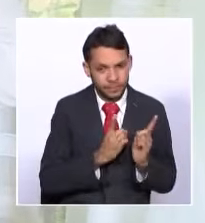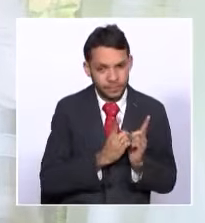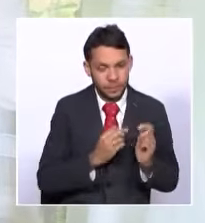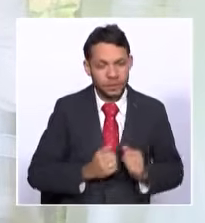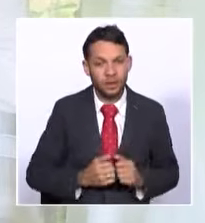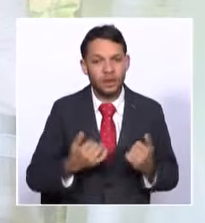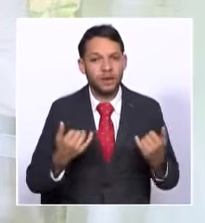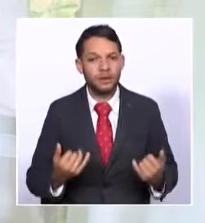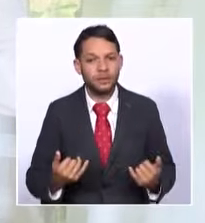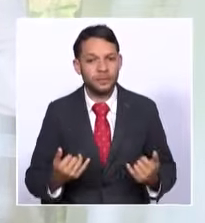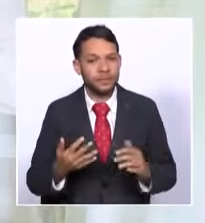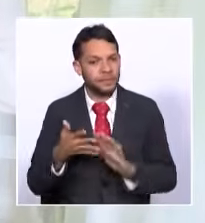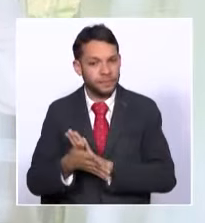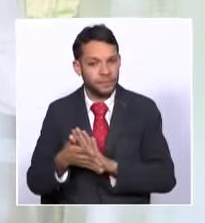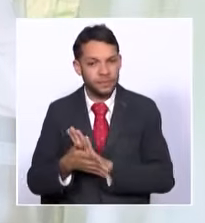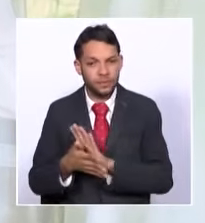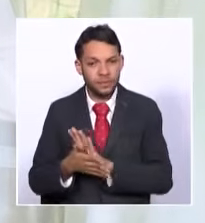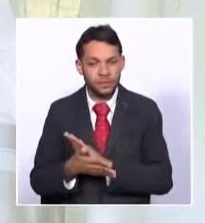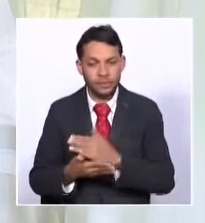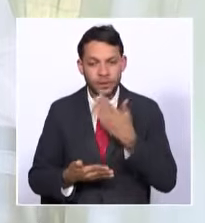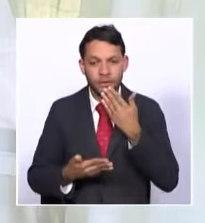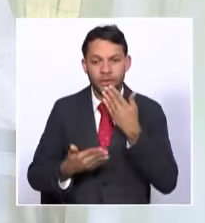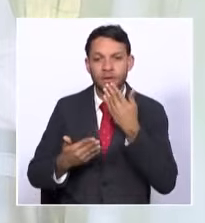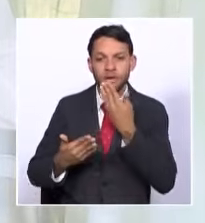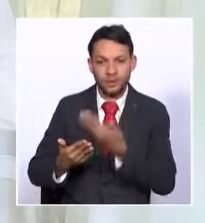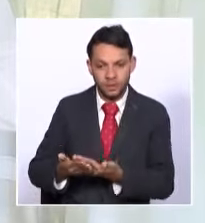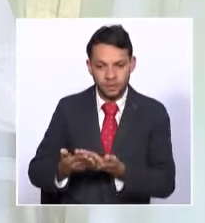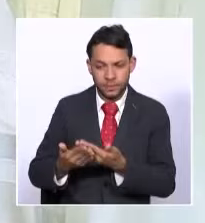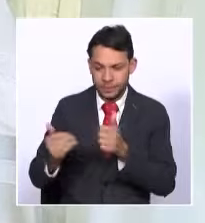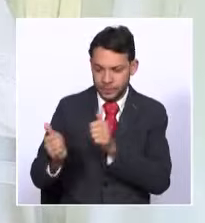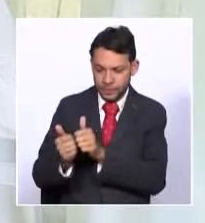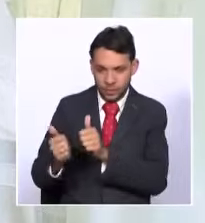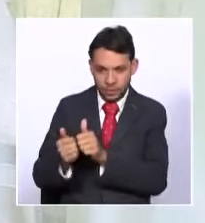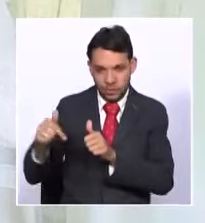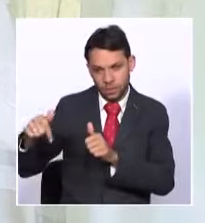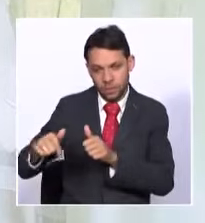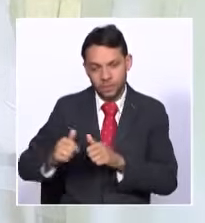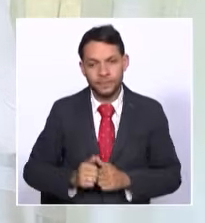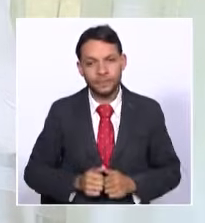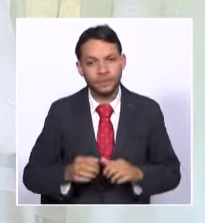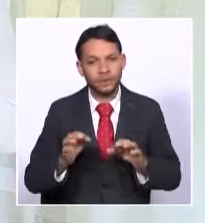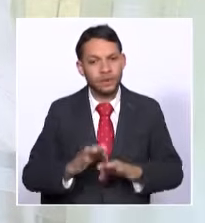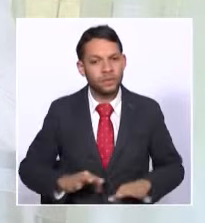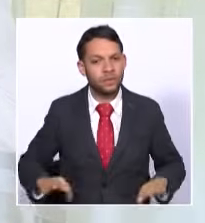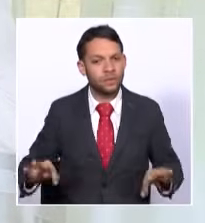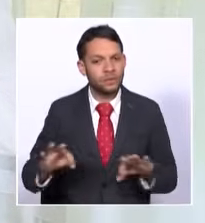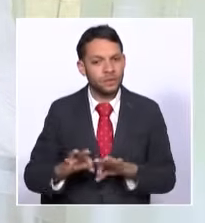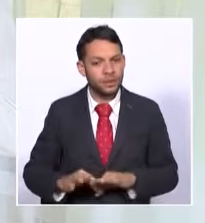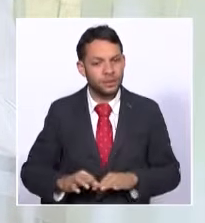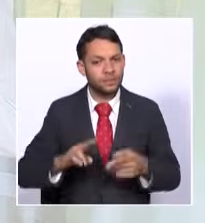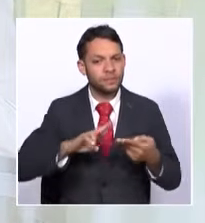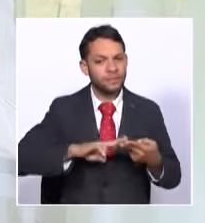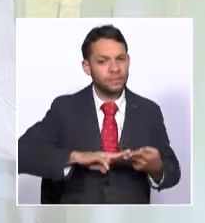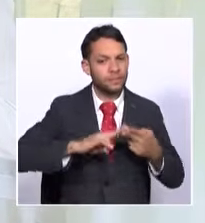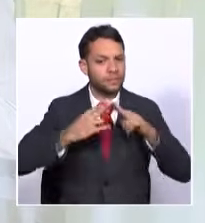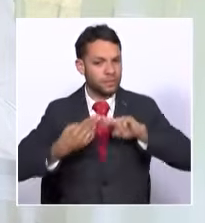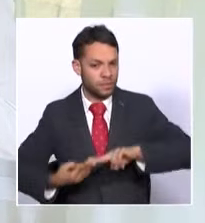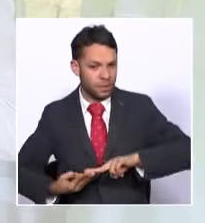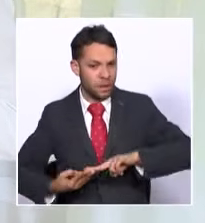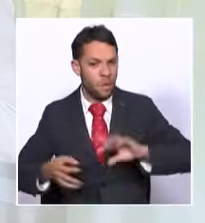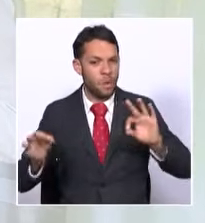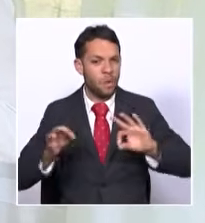un poco, doctor Andrés Felipe, y gracias por estar con nosotros, de la interpretación y del